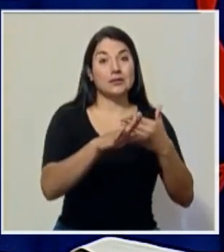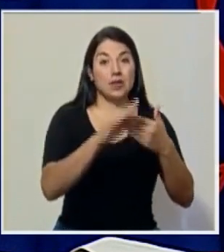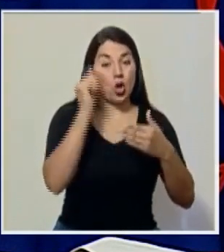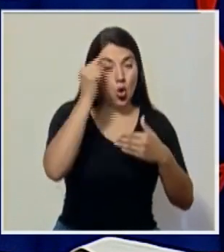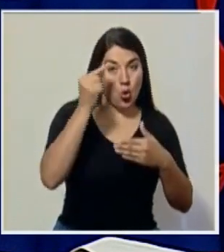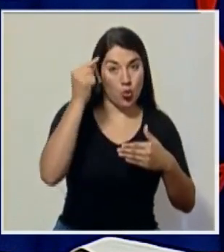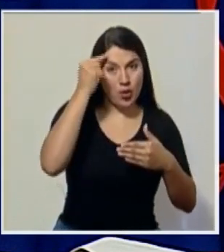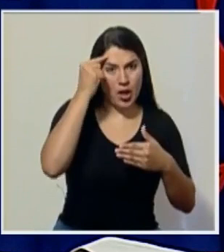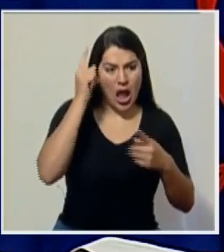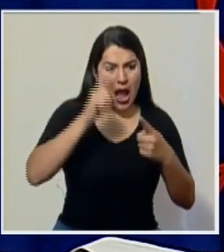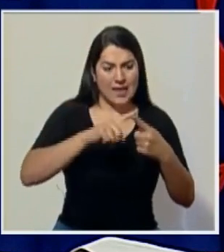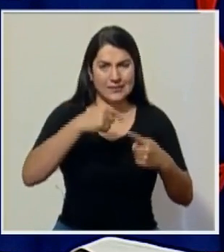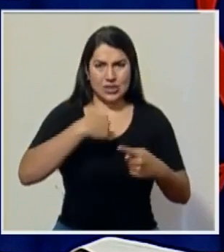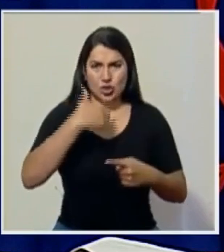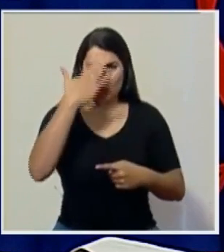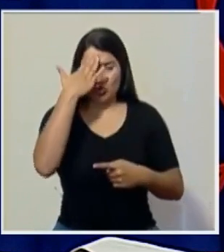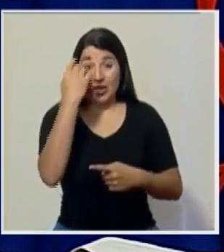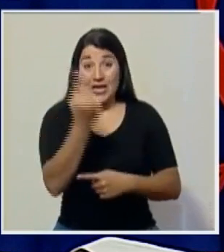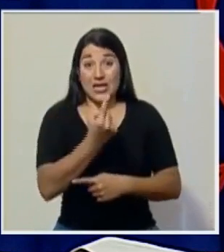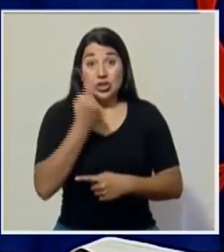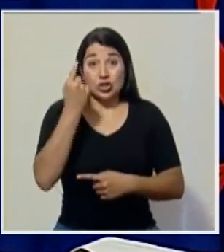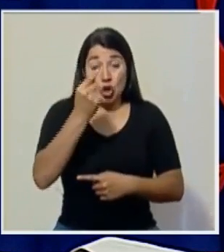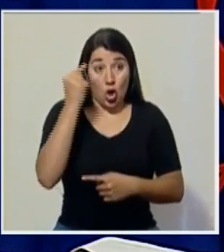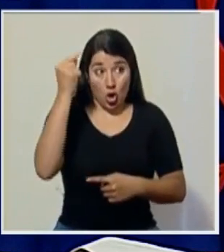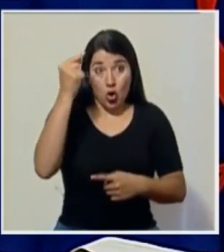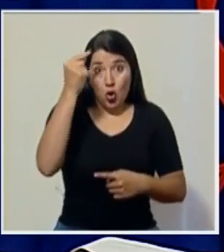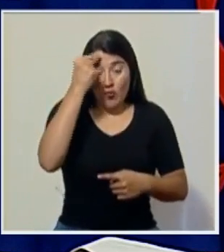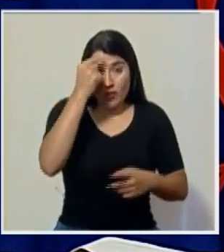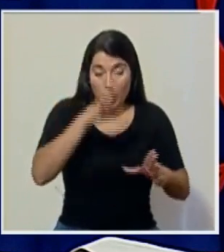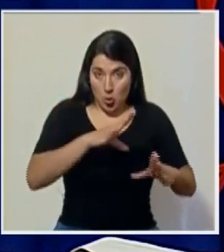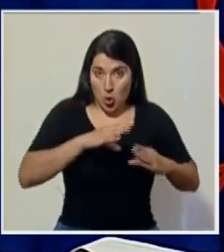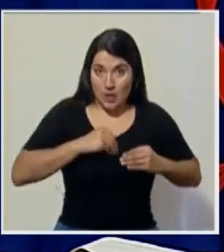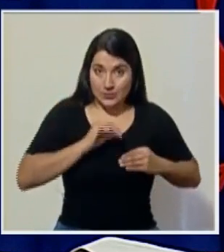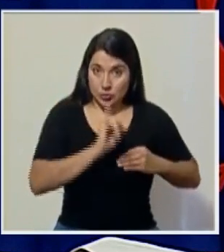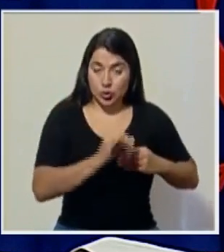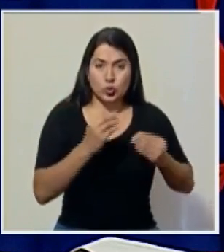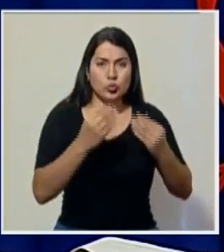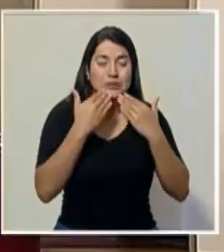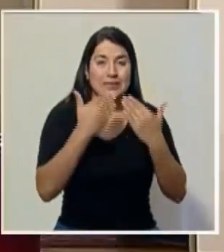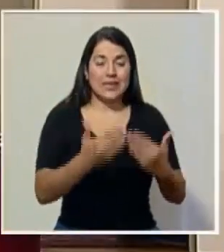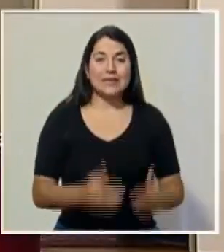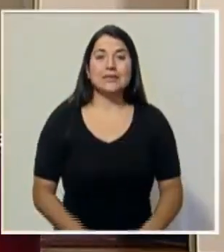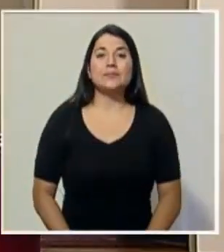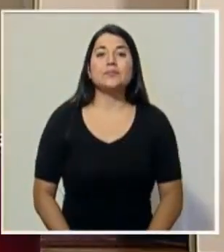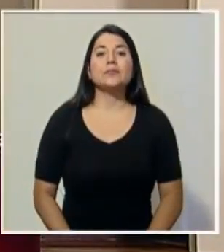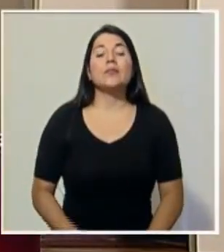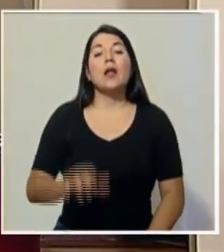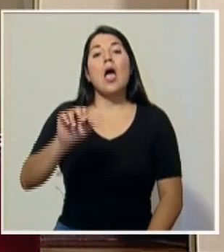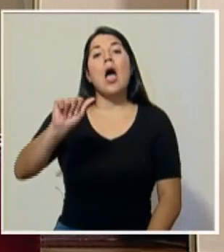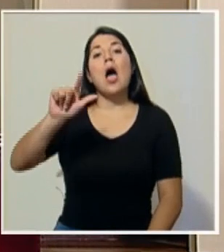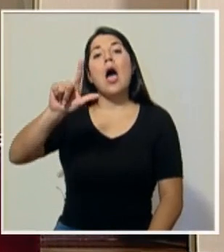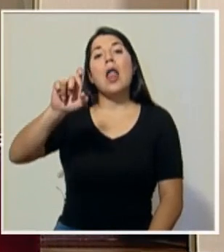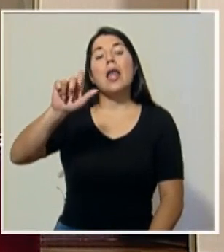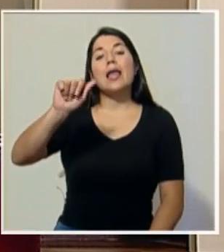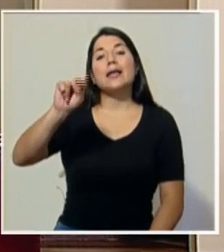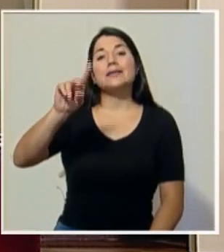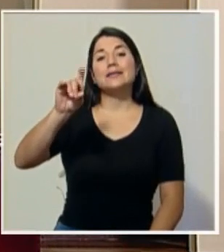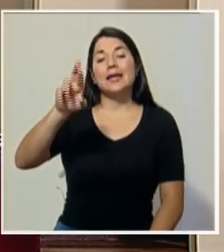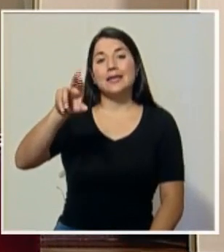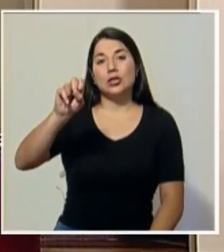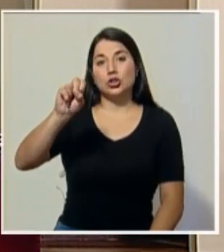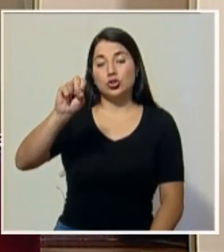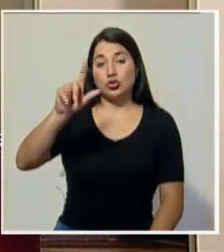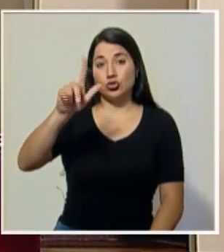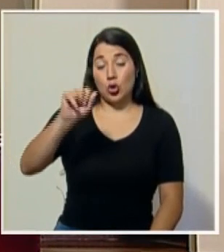conozco, solamente el Poder Ejecutivo se ha manifestado abiertamente al respecto. Muchas gracias. El señor Alexander Solís, presidente de la